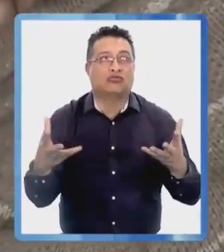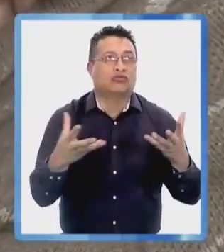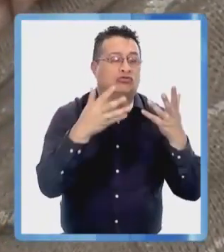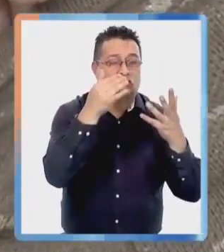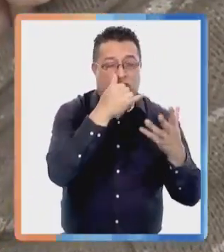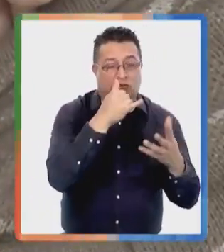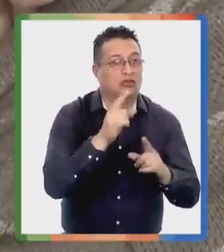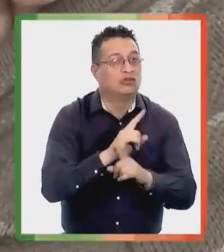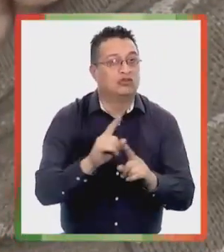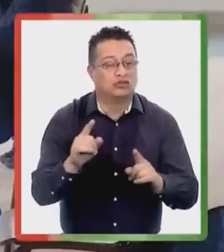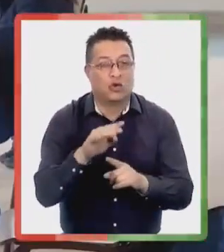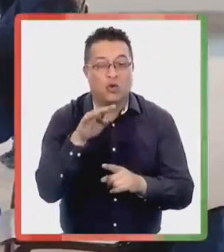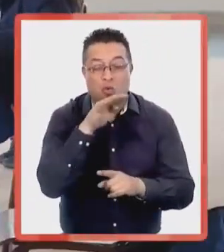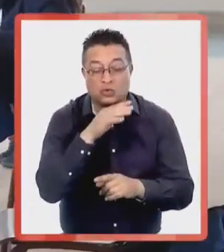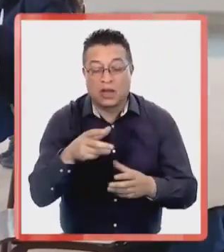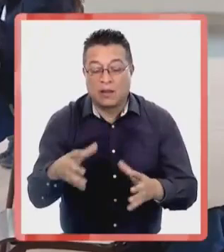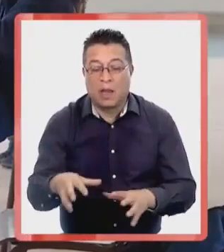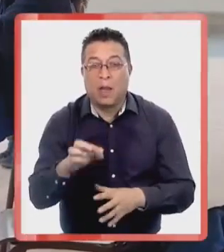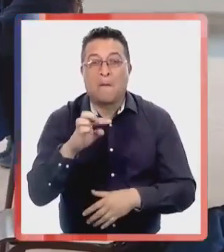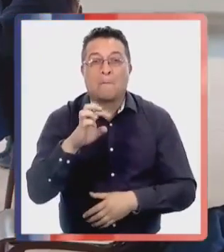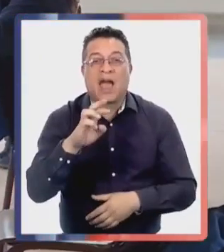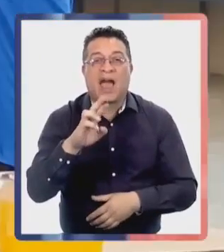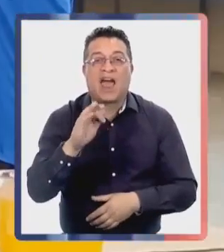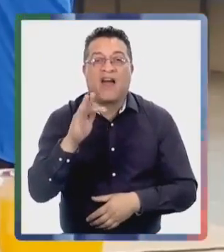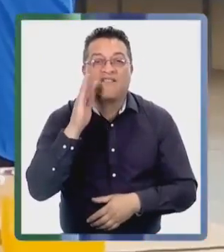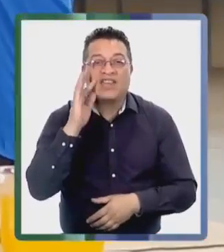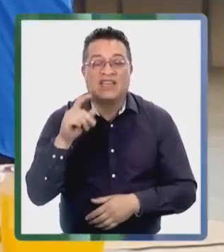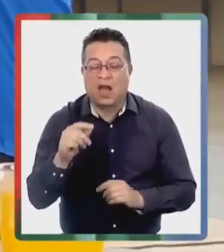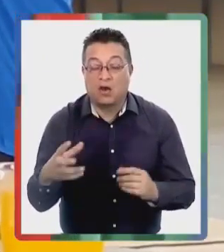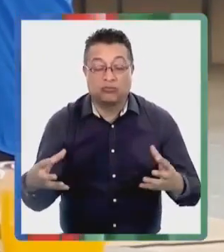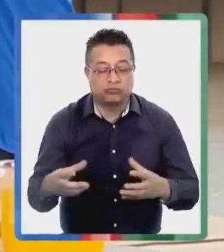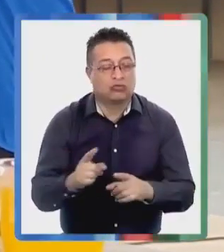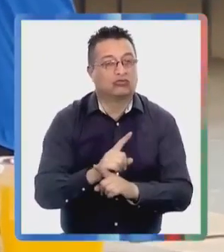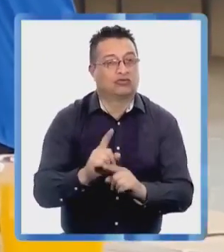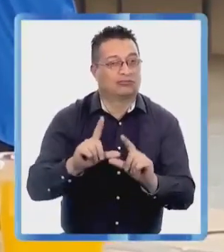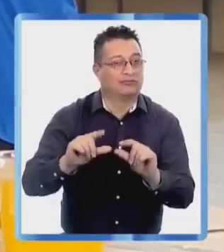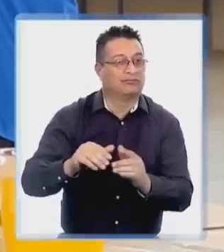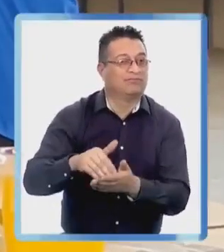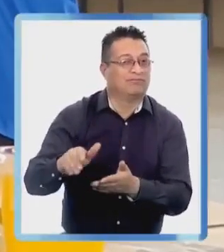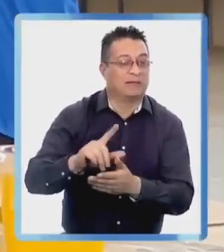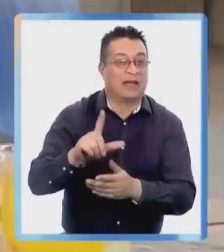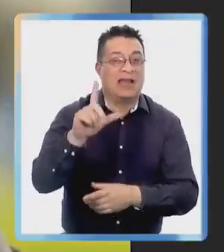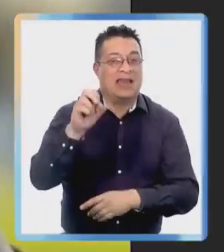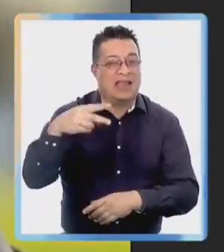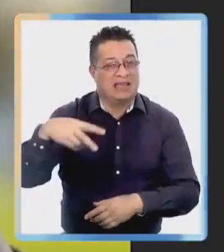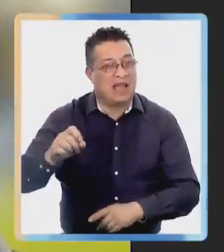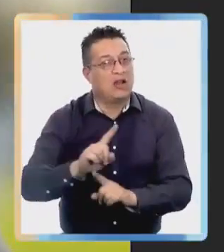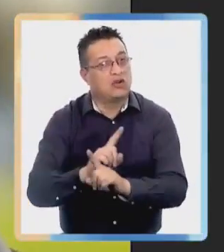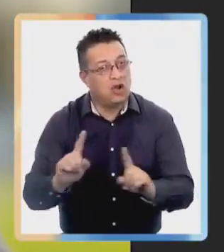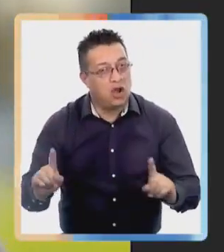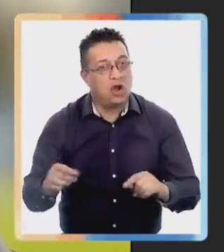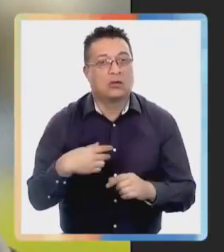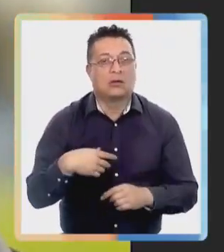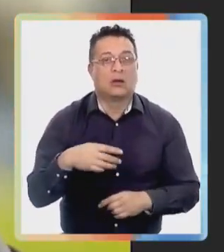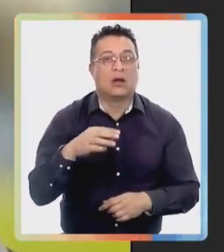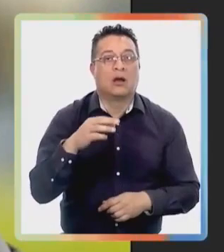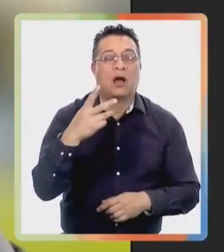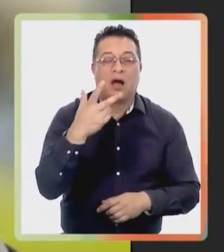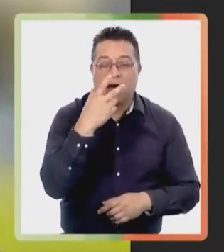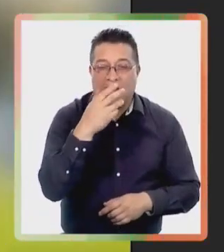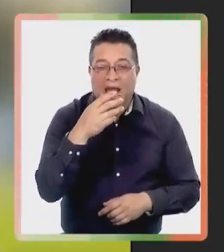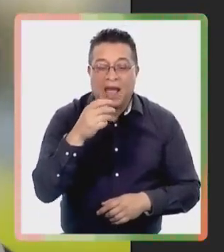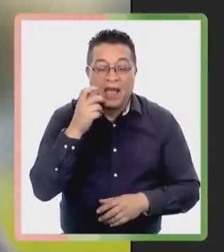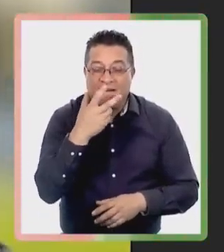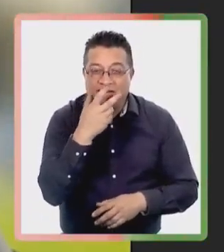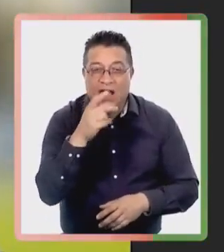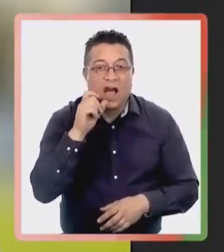sea, tratar de no usar estufas a parafina ni ningún tipo de combustión, o sea, tratar de evitar la leña, tratar de evitar la parafina. Si